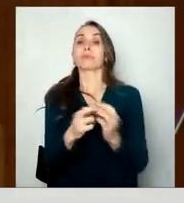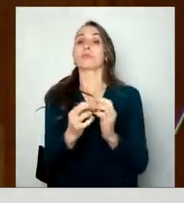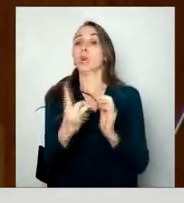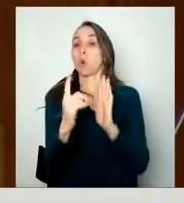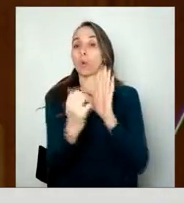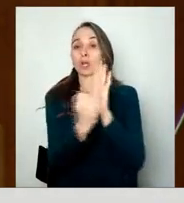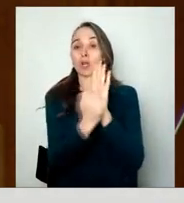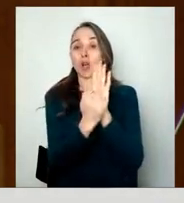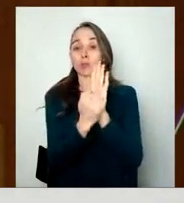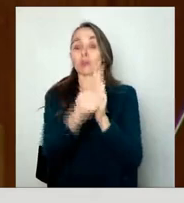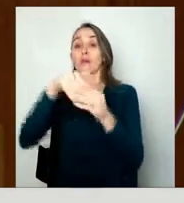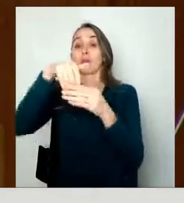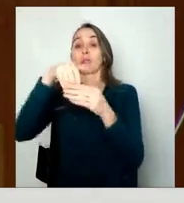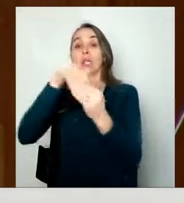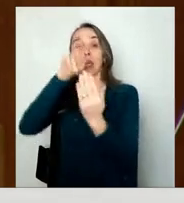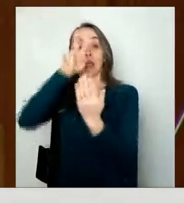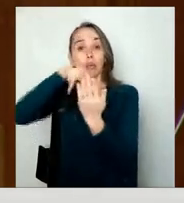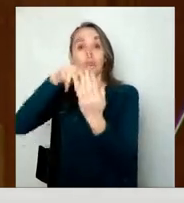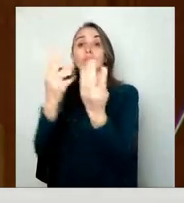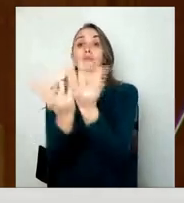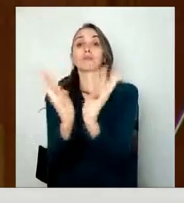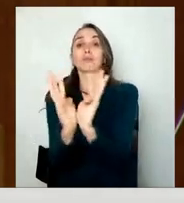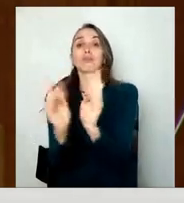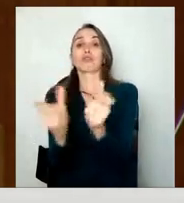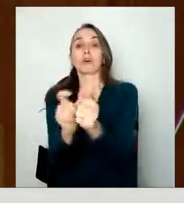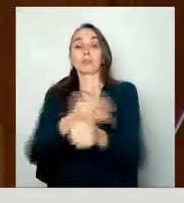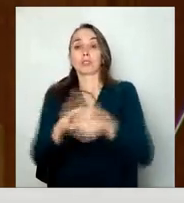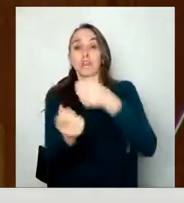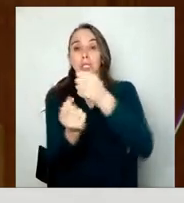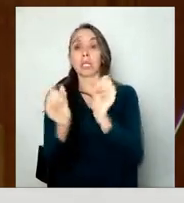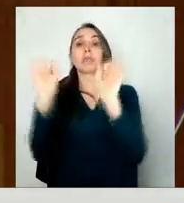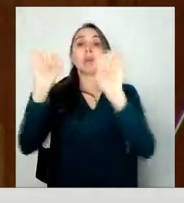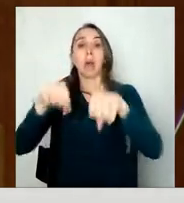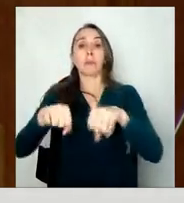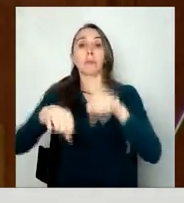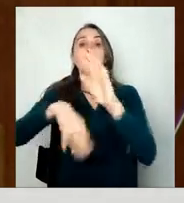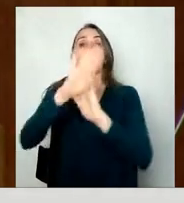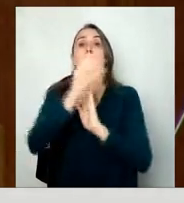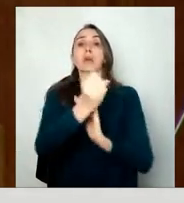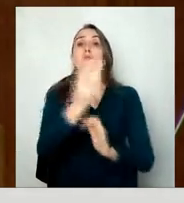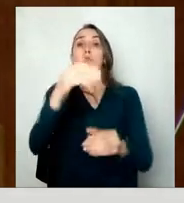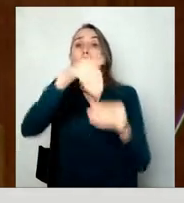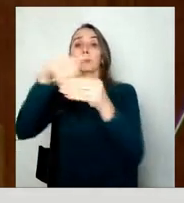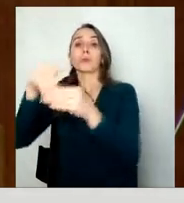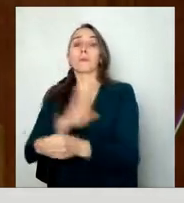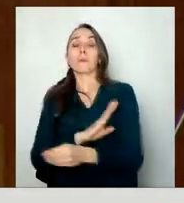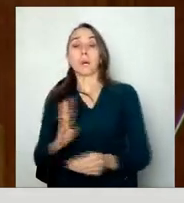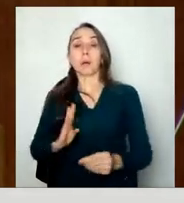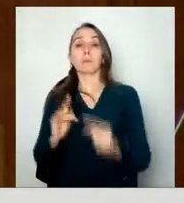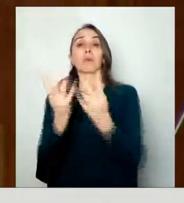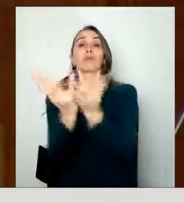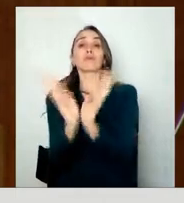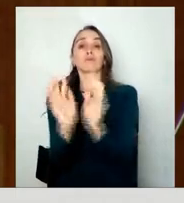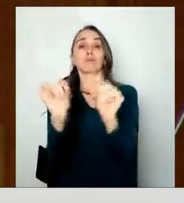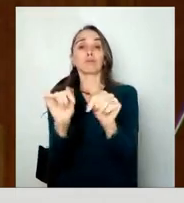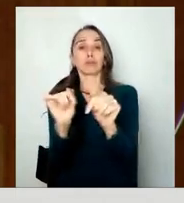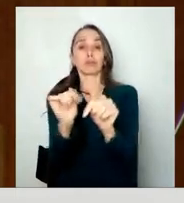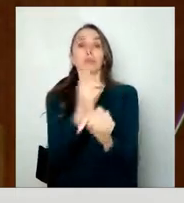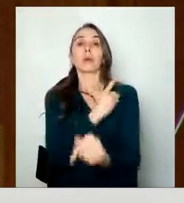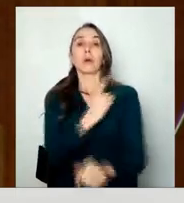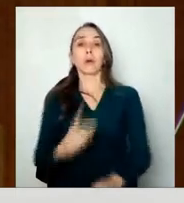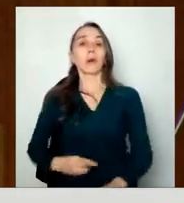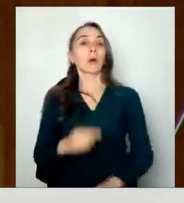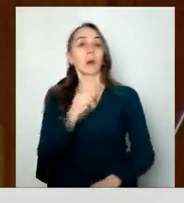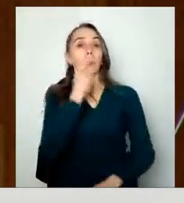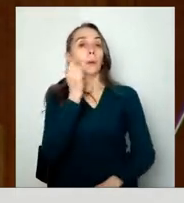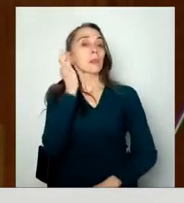a conocimiento de la comisión de hacienda Fue aprobada por la mayoría de sus integrantes presentes diputadas y diputados señores Boris